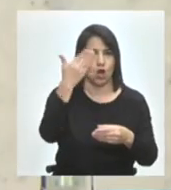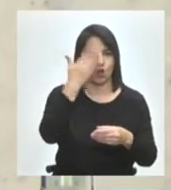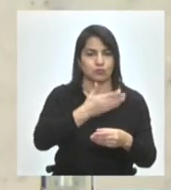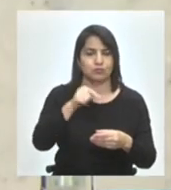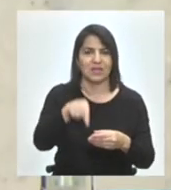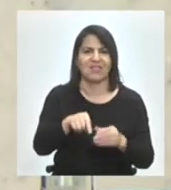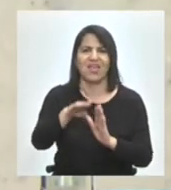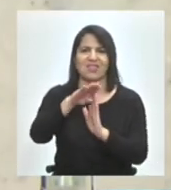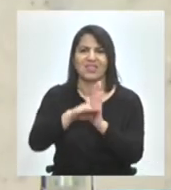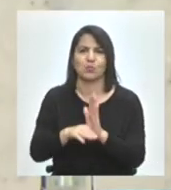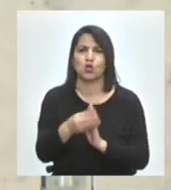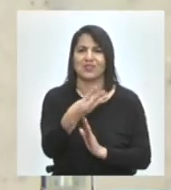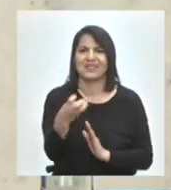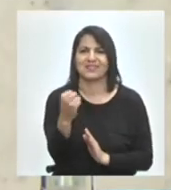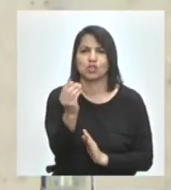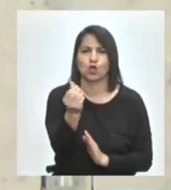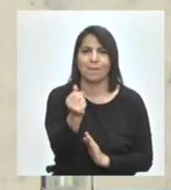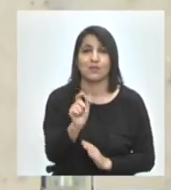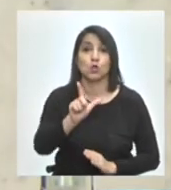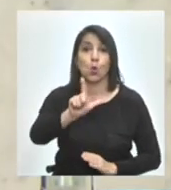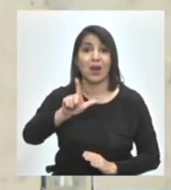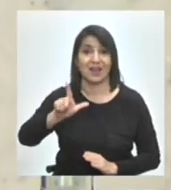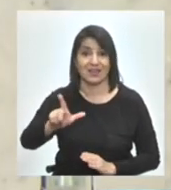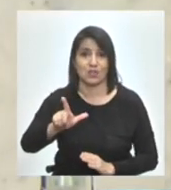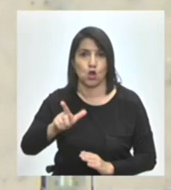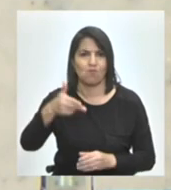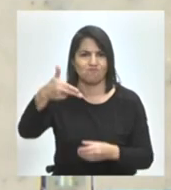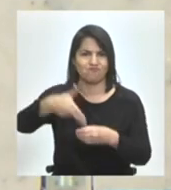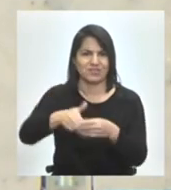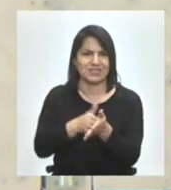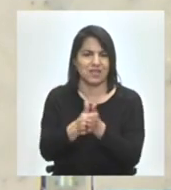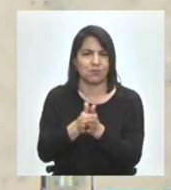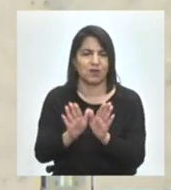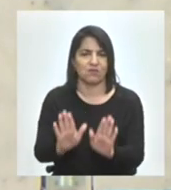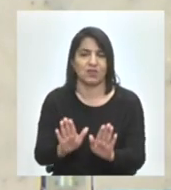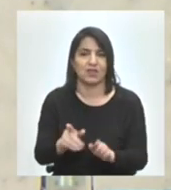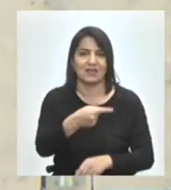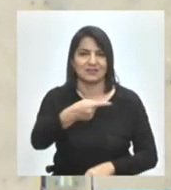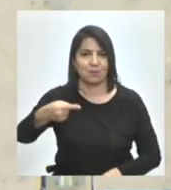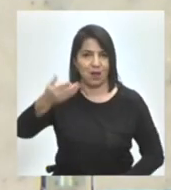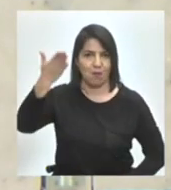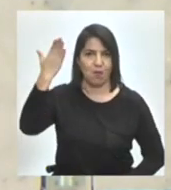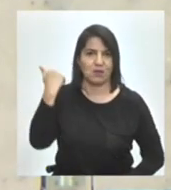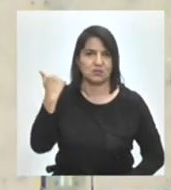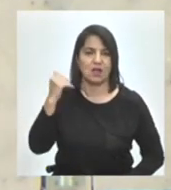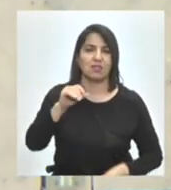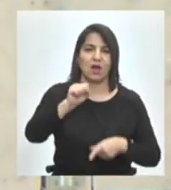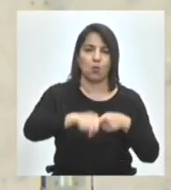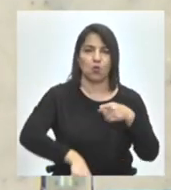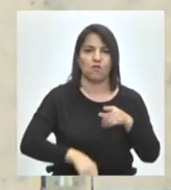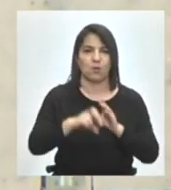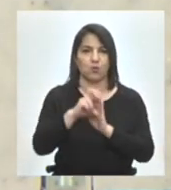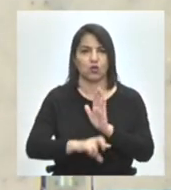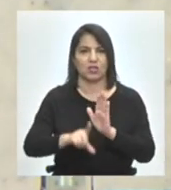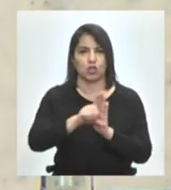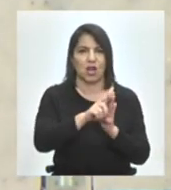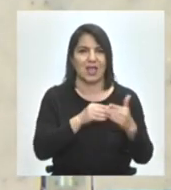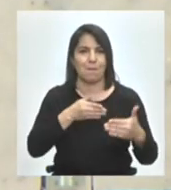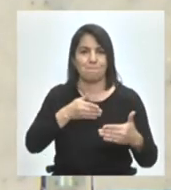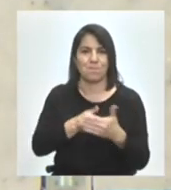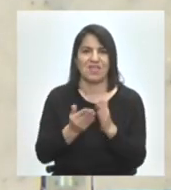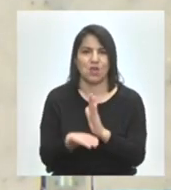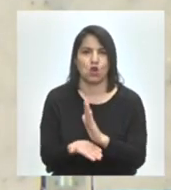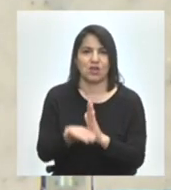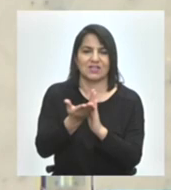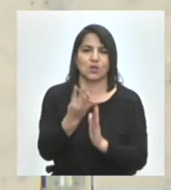en cerca de 300 pesos el litro de parafina. La semana pasada, en tanto, aprobamos la iniciativa que impide un alza